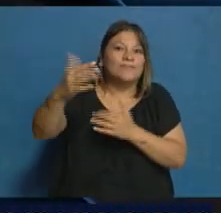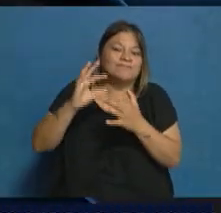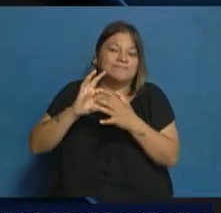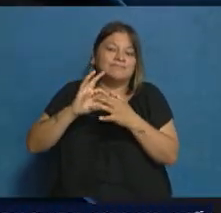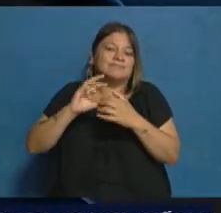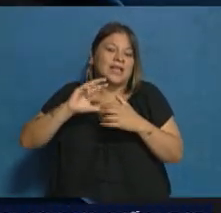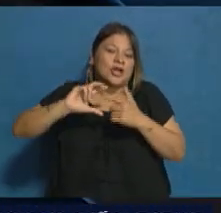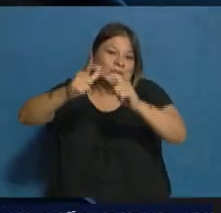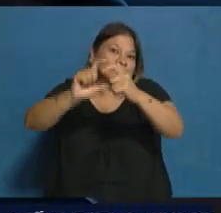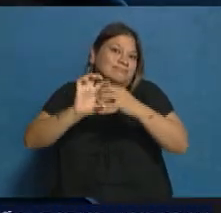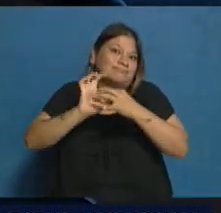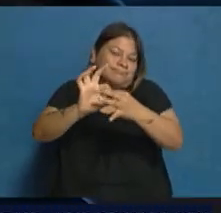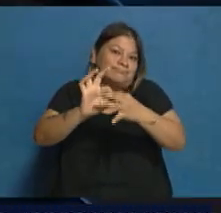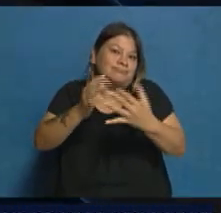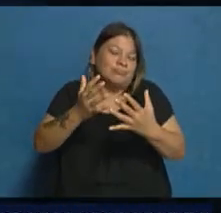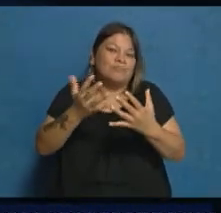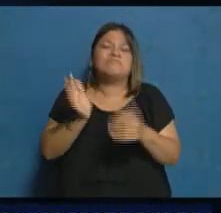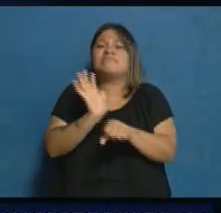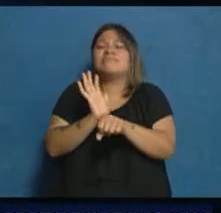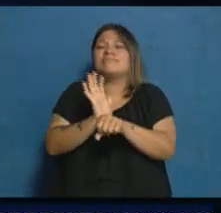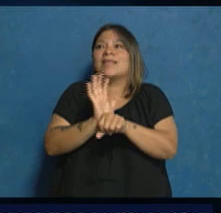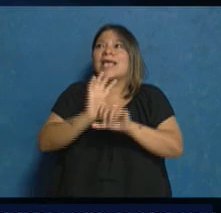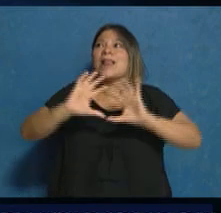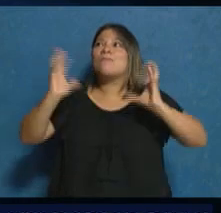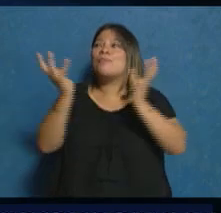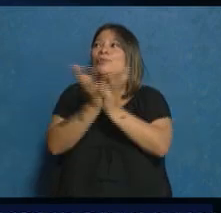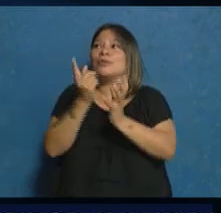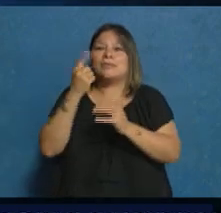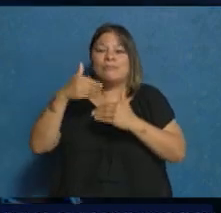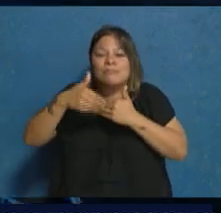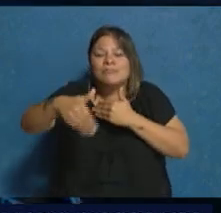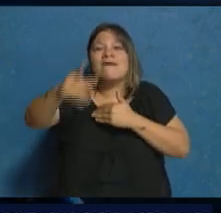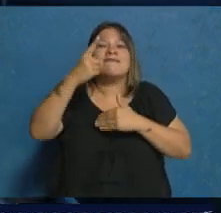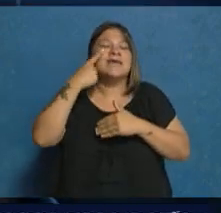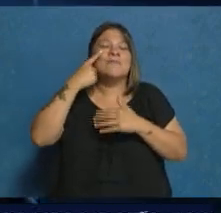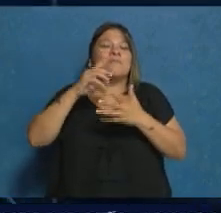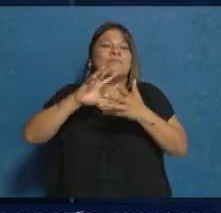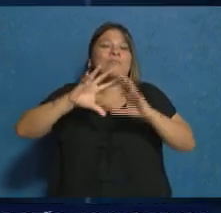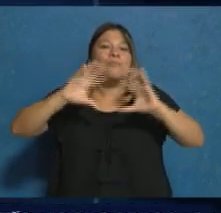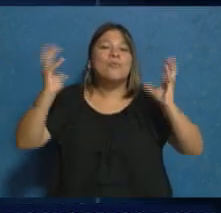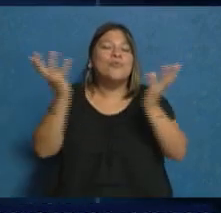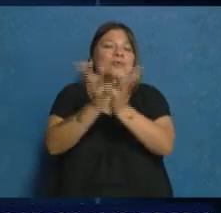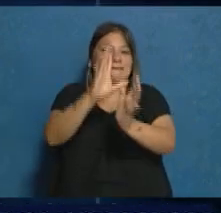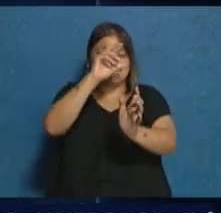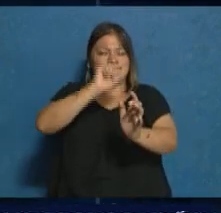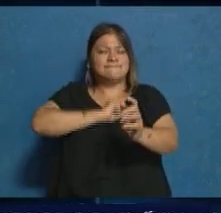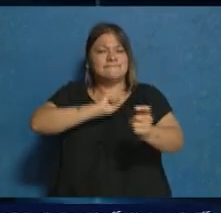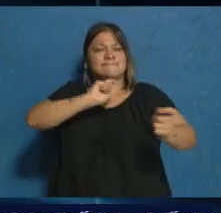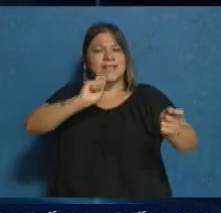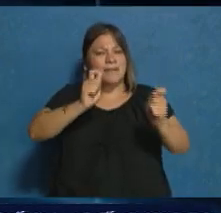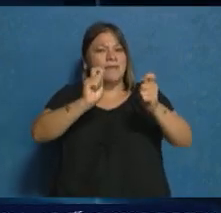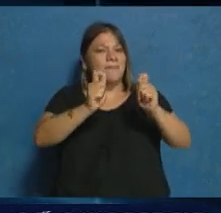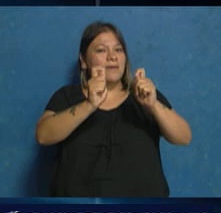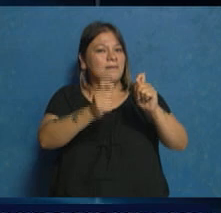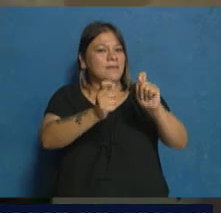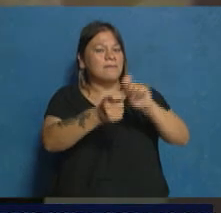poco es el mundo en el que vamos a vivir va a ser un mundo cambiante, un mundo contradictorio, un mundo de muchos desafíos y el único modo